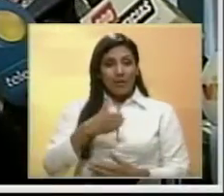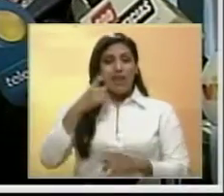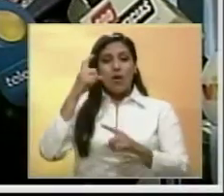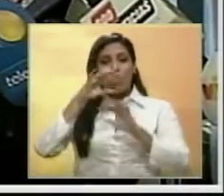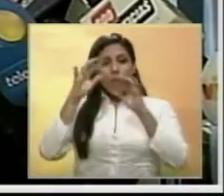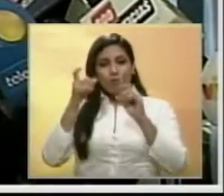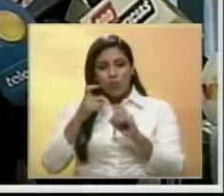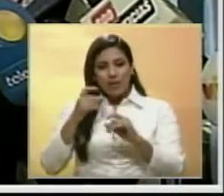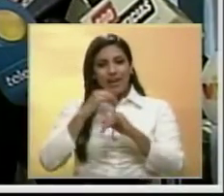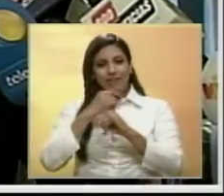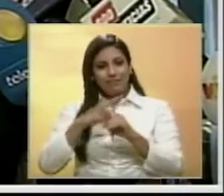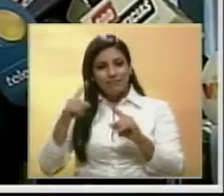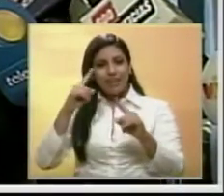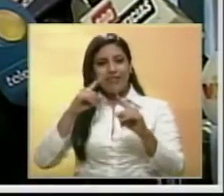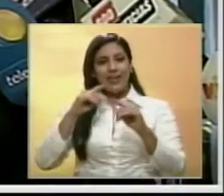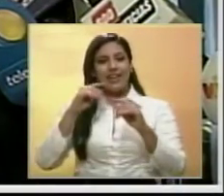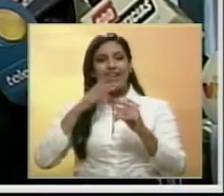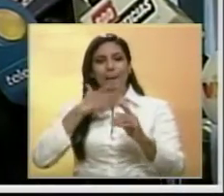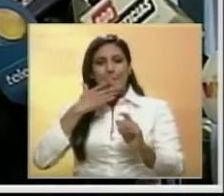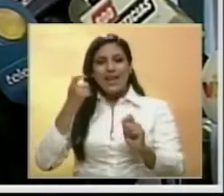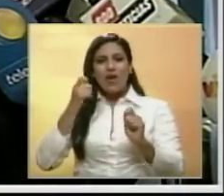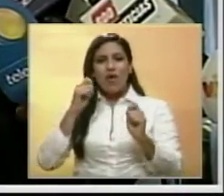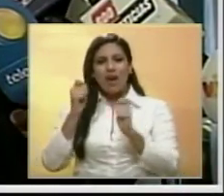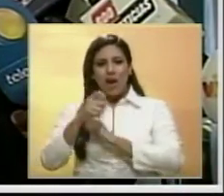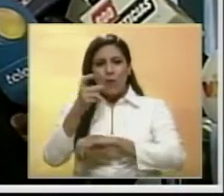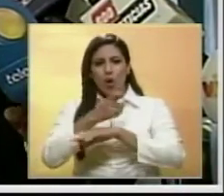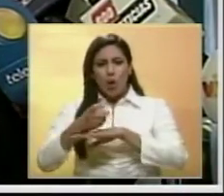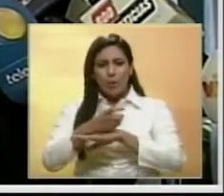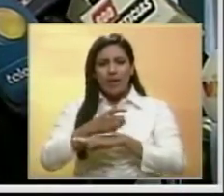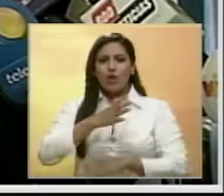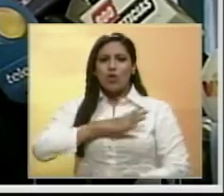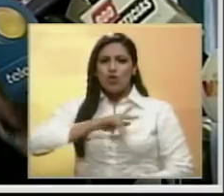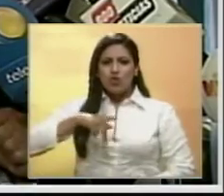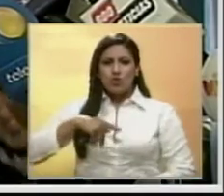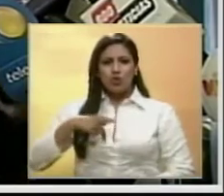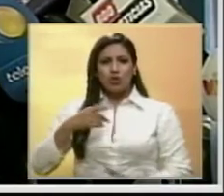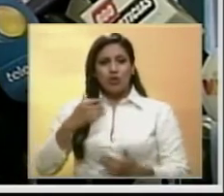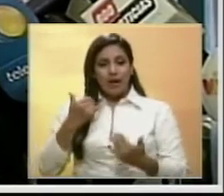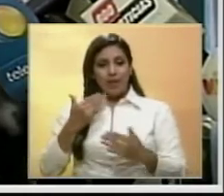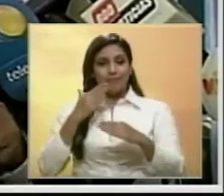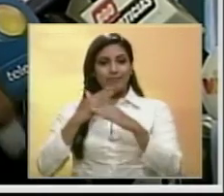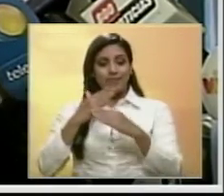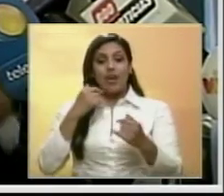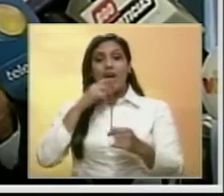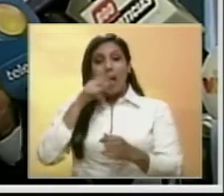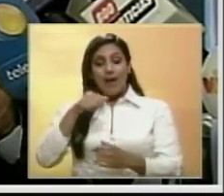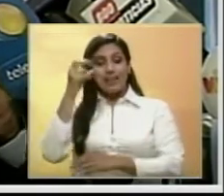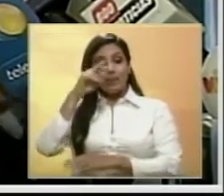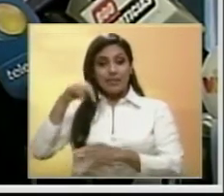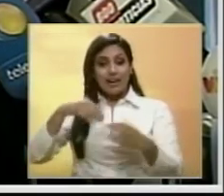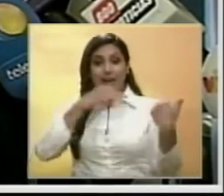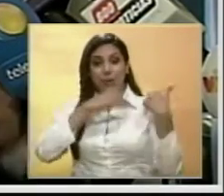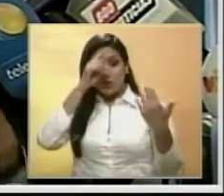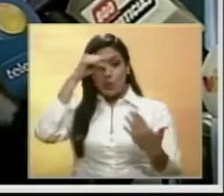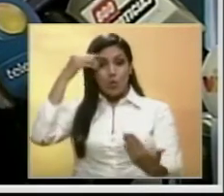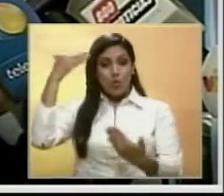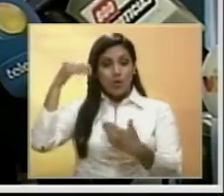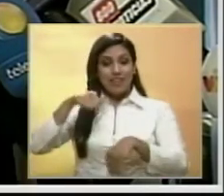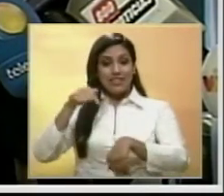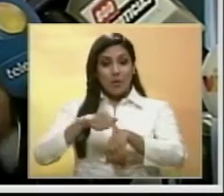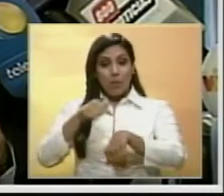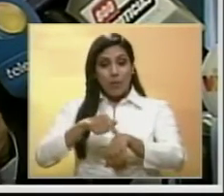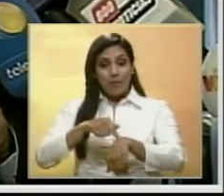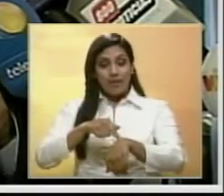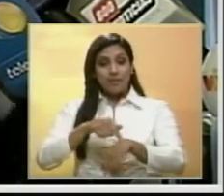métodos para el cambio de gobierno. Prensa de los martes del jefe de la bancada de la Mesa de la Unidad Democrática en la Asamblea Nacional, Julio Borges. En este momento